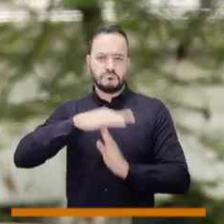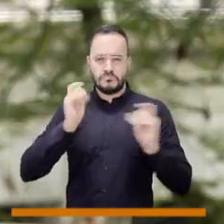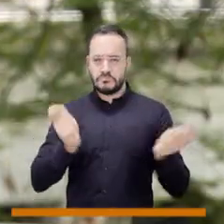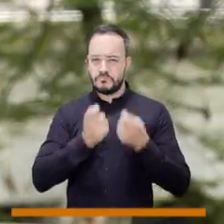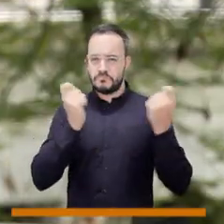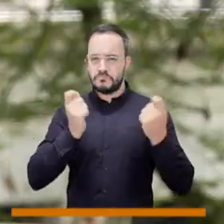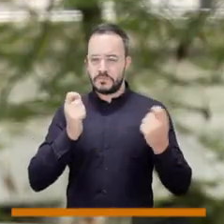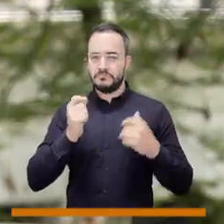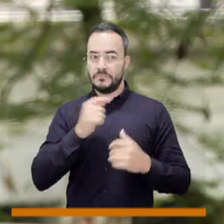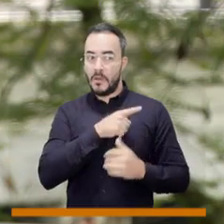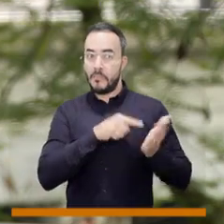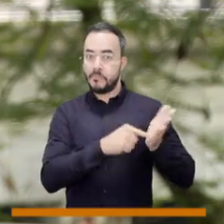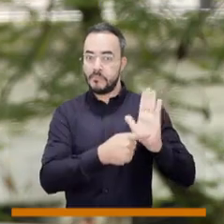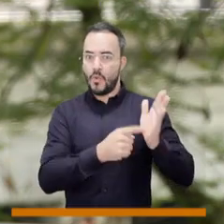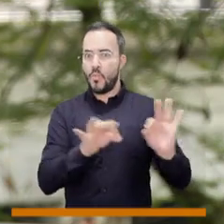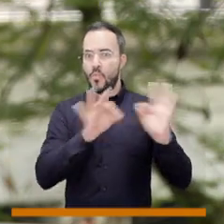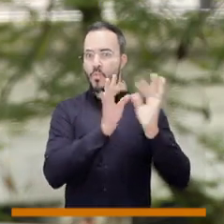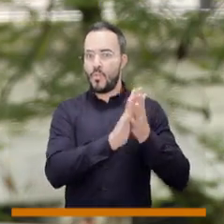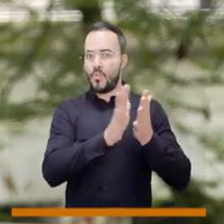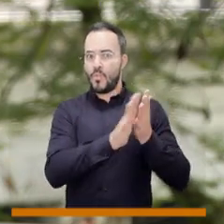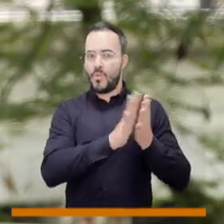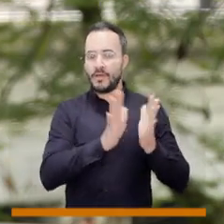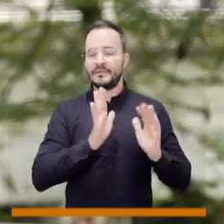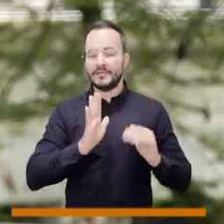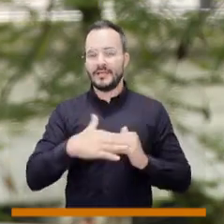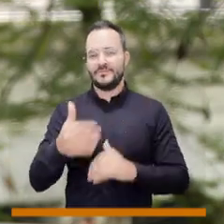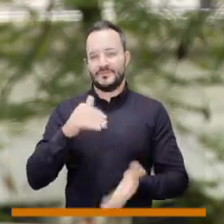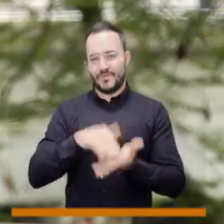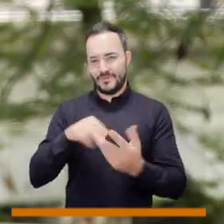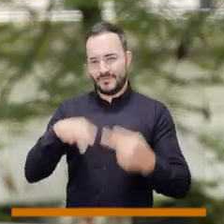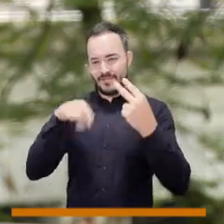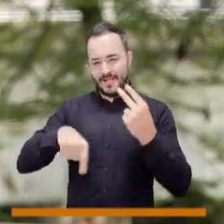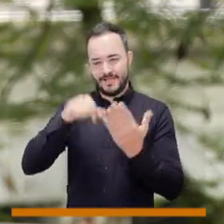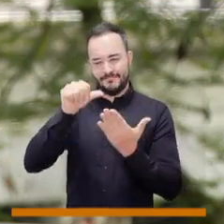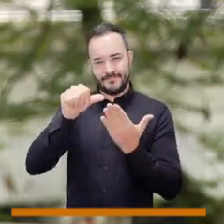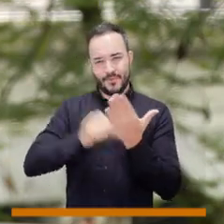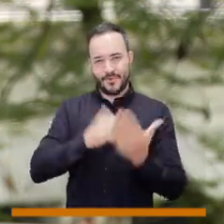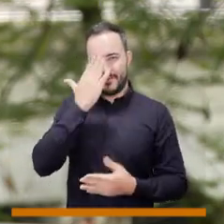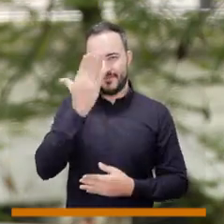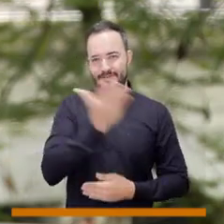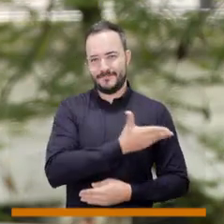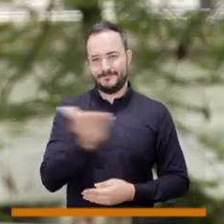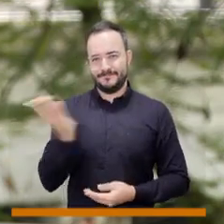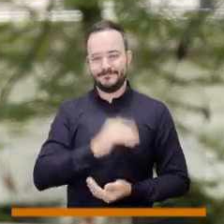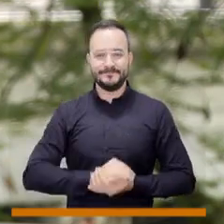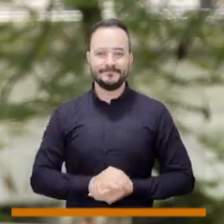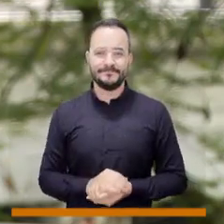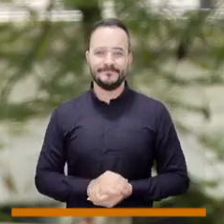nuestros televidentes a que nos acompañen a una breve pausa para unos importantes mensajes y ya continuamos con más de